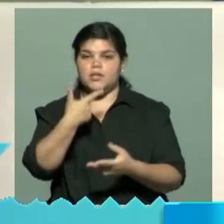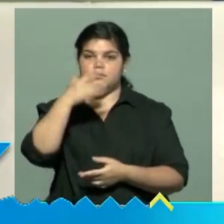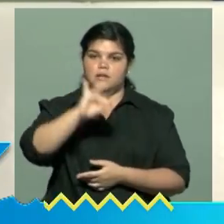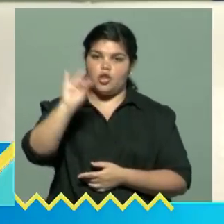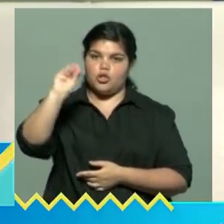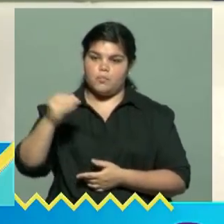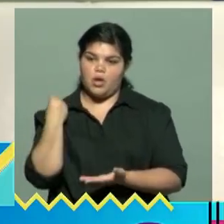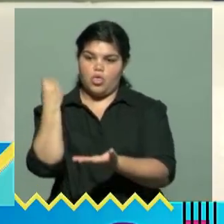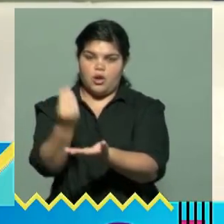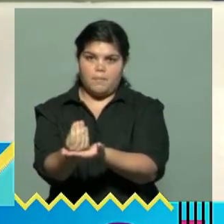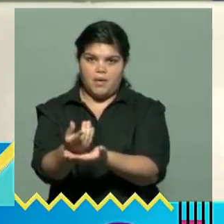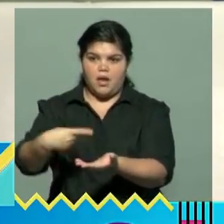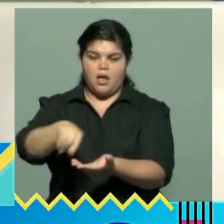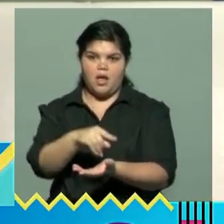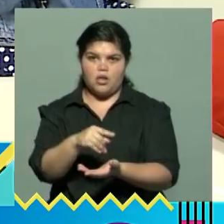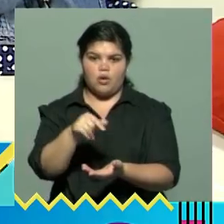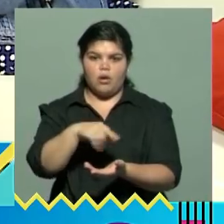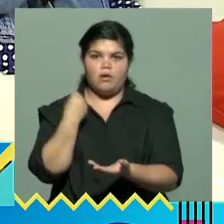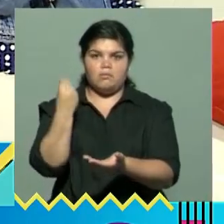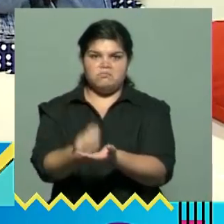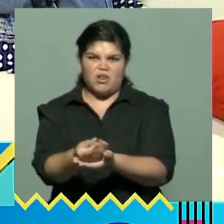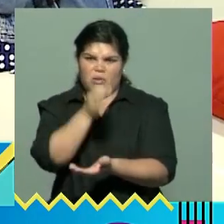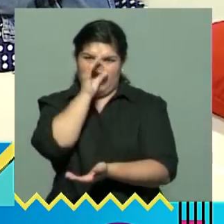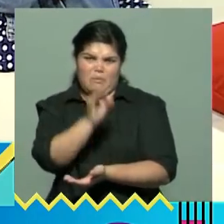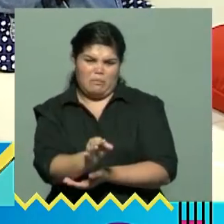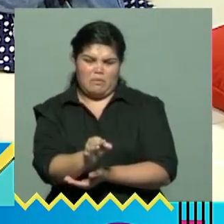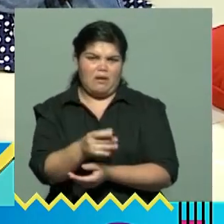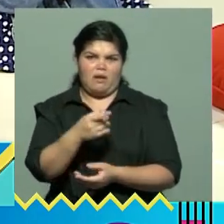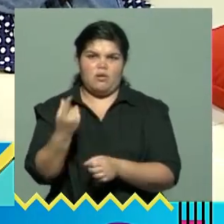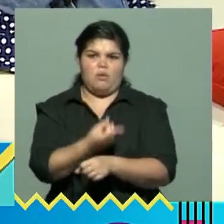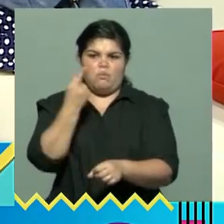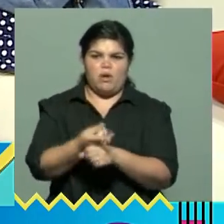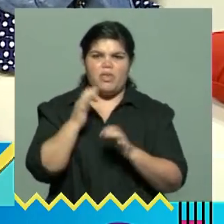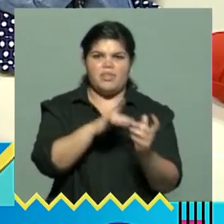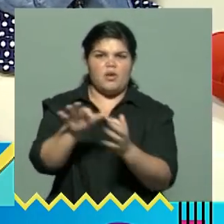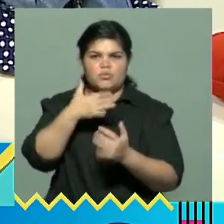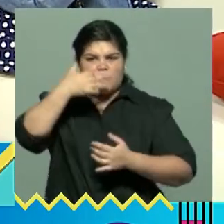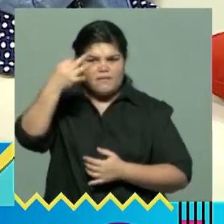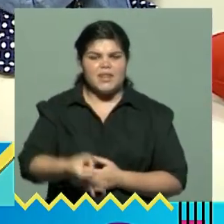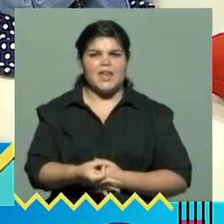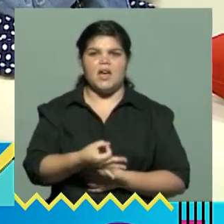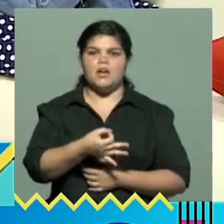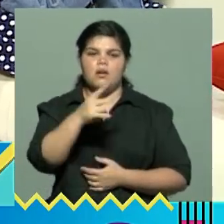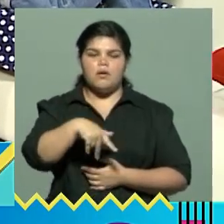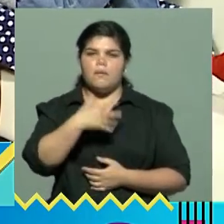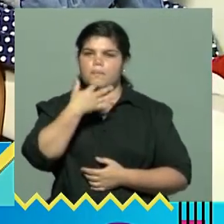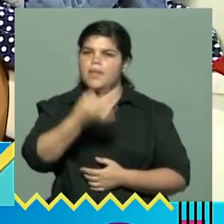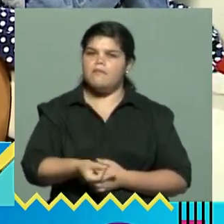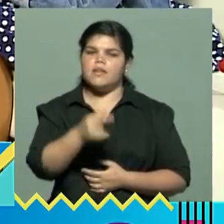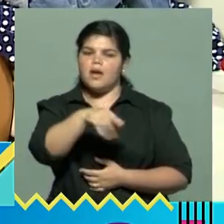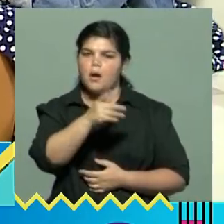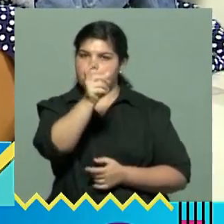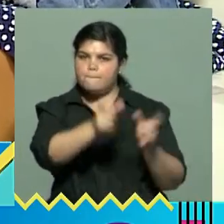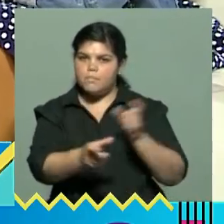comillas, representan nuestras voces nunca estuvieron a la altura justamente de la discusión y de la realidad de las mujeres de ese momento. Hemos